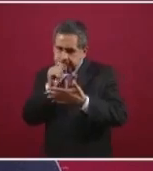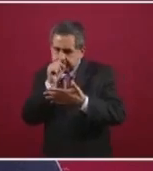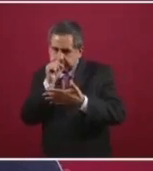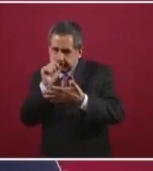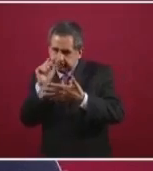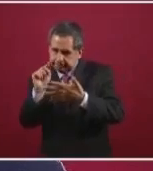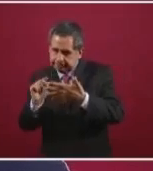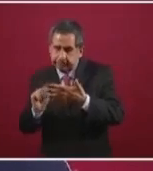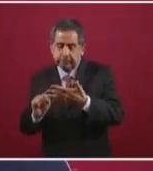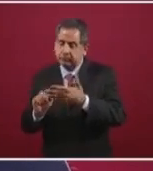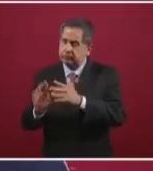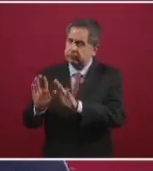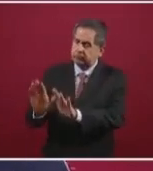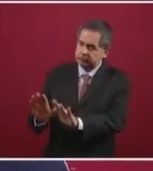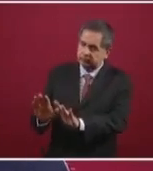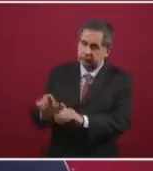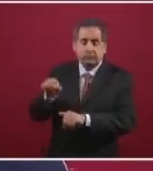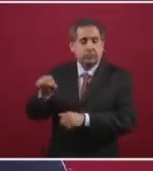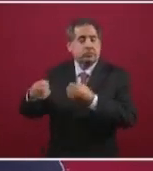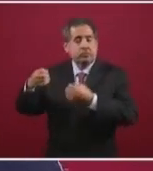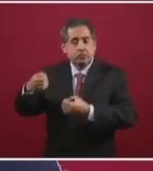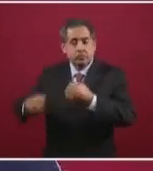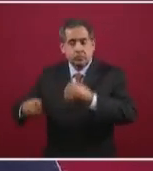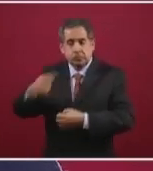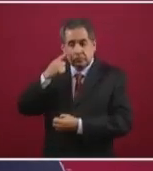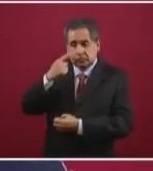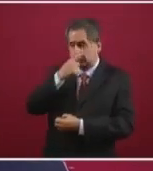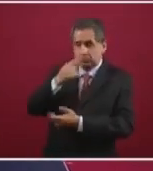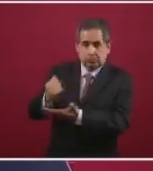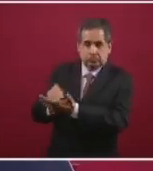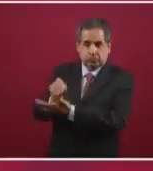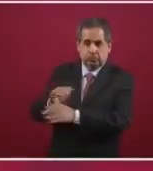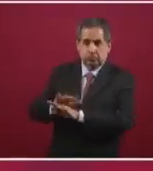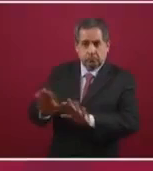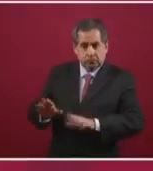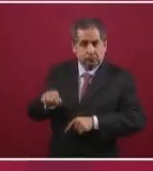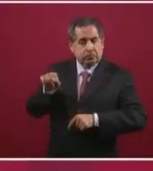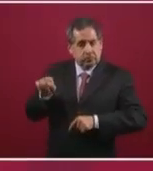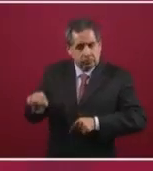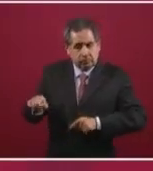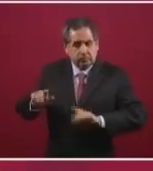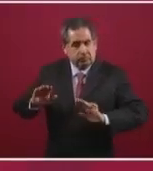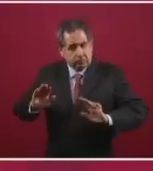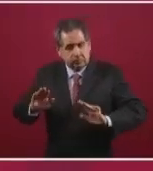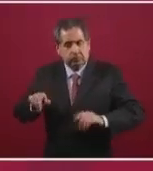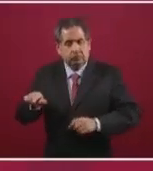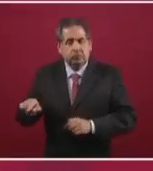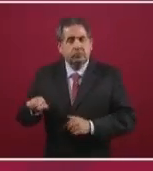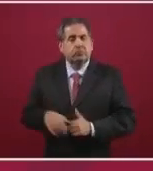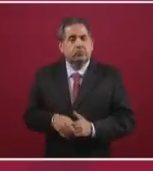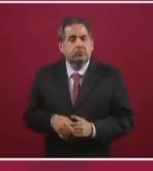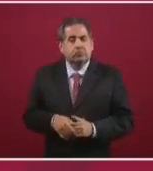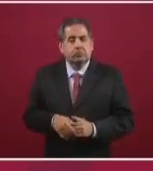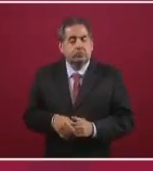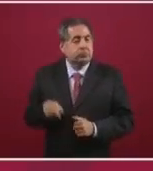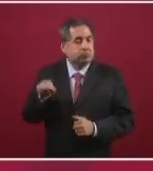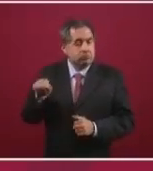y el juez va a resolver en definitiva y va a